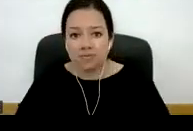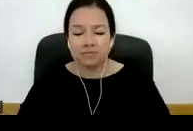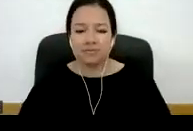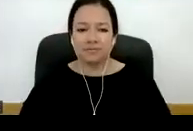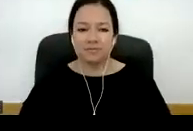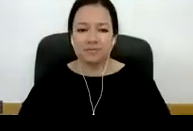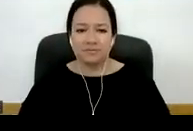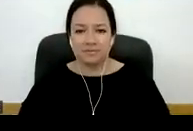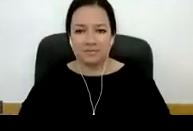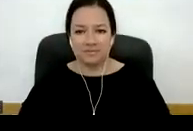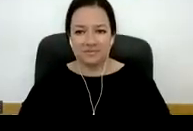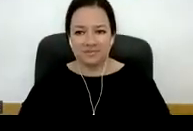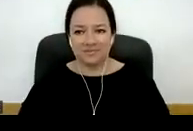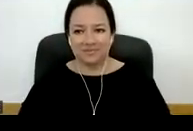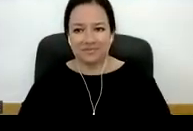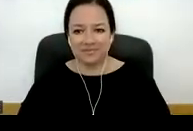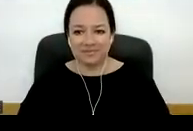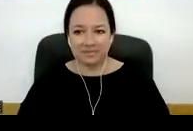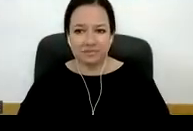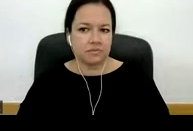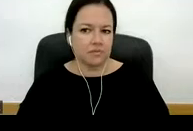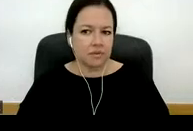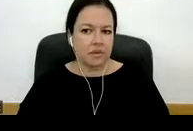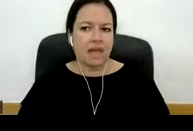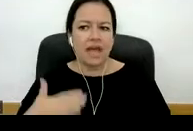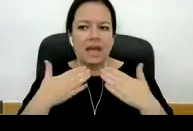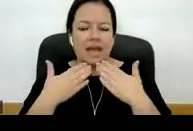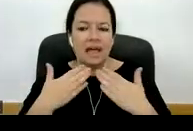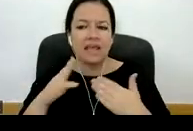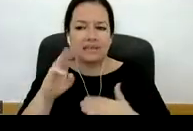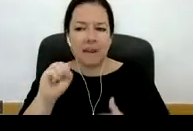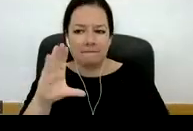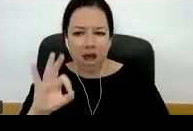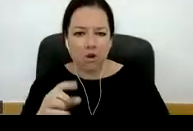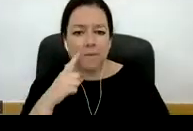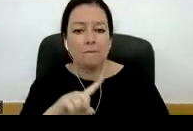Muchas gracias, Paco. Vamos a ver preguntas.